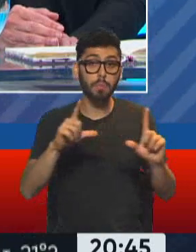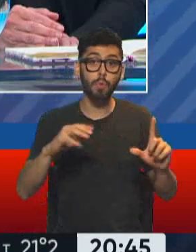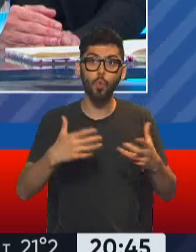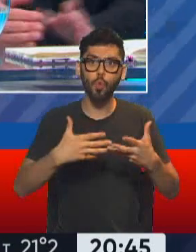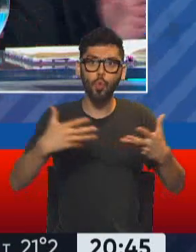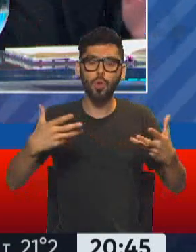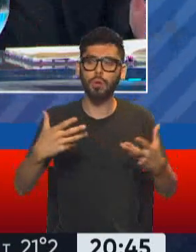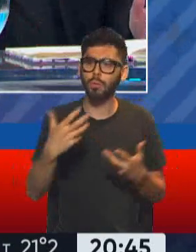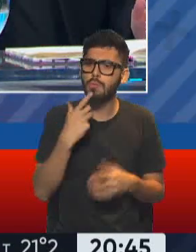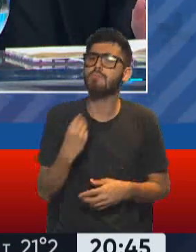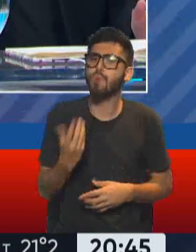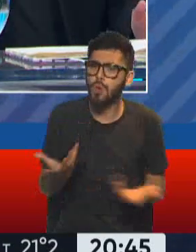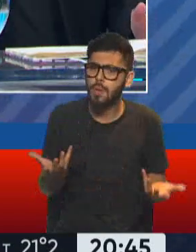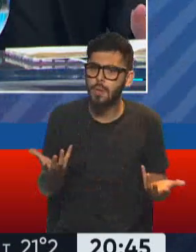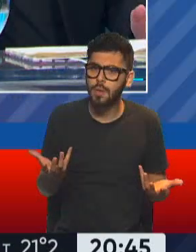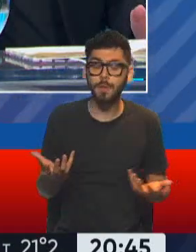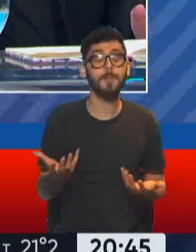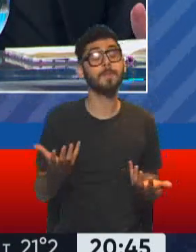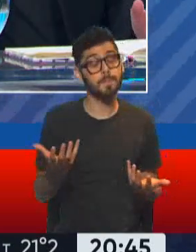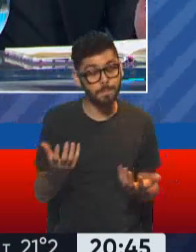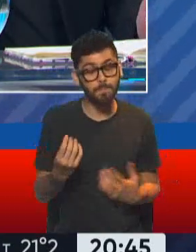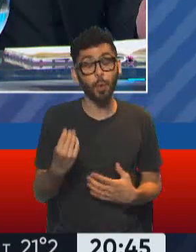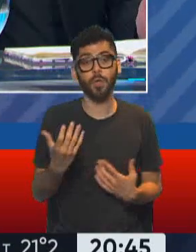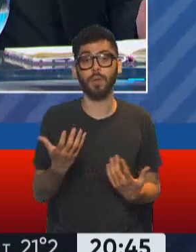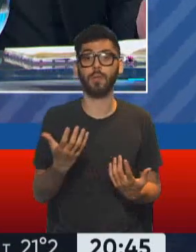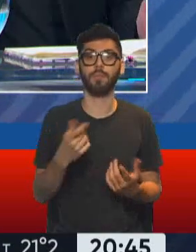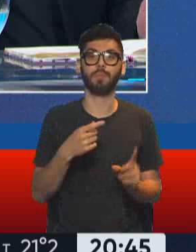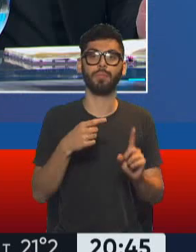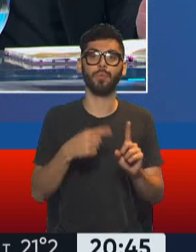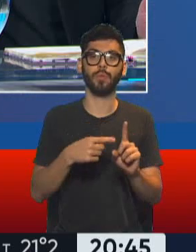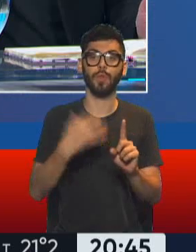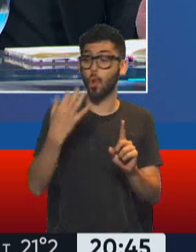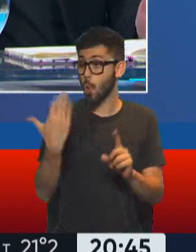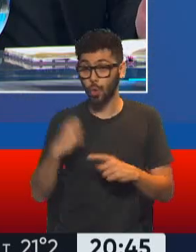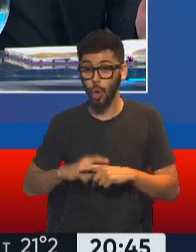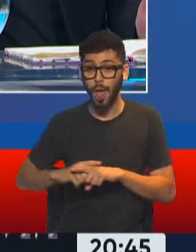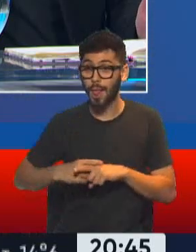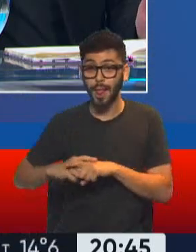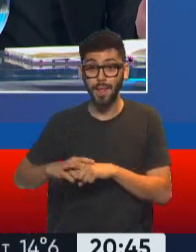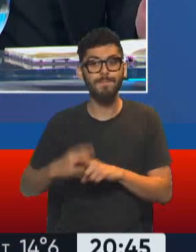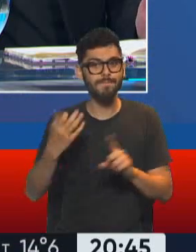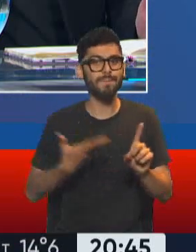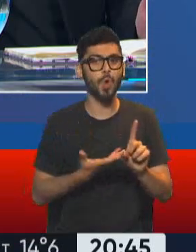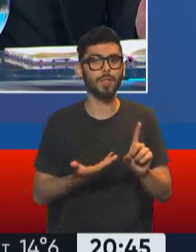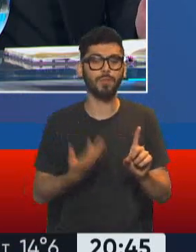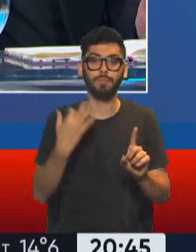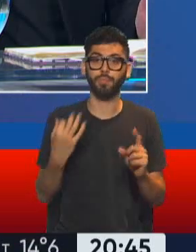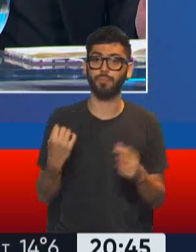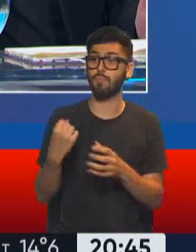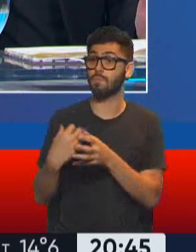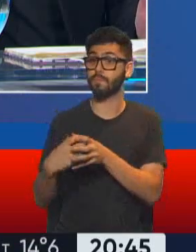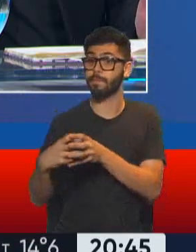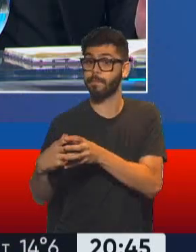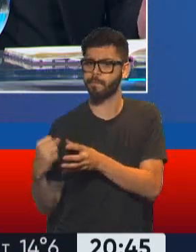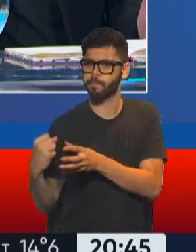qué la pregunta el por qué tiene que ver con alguna de las cosas que discutíamos recién y tiene que ver con que ninguno de los dos grandes espacios